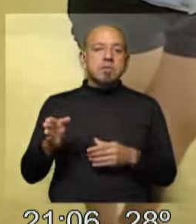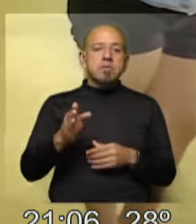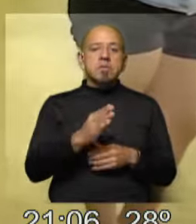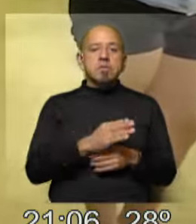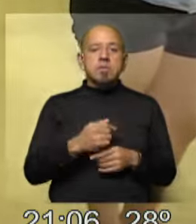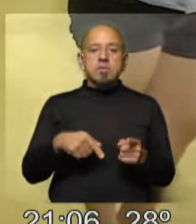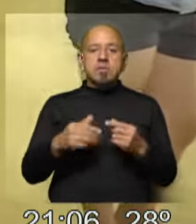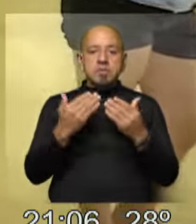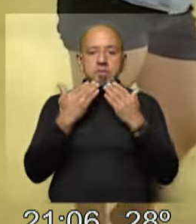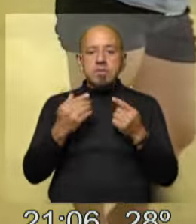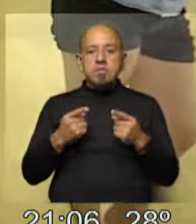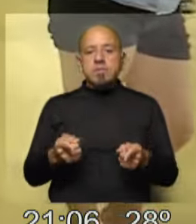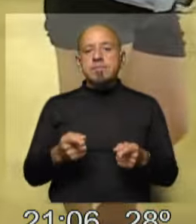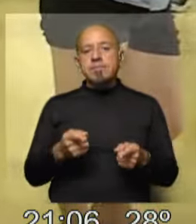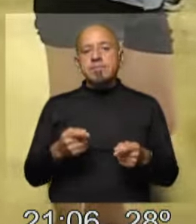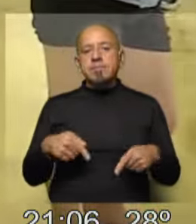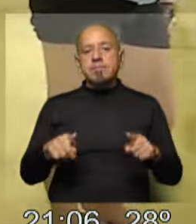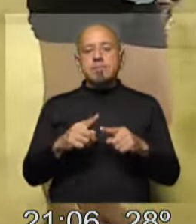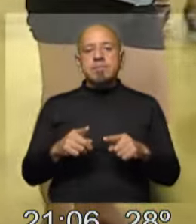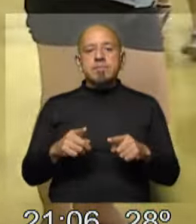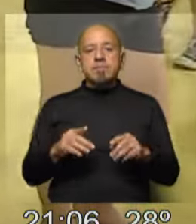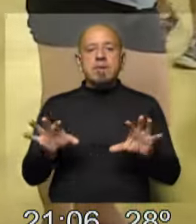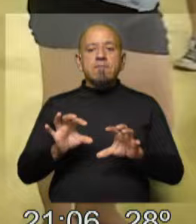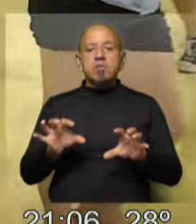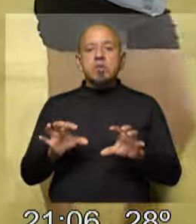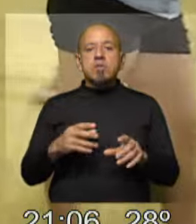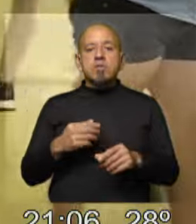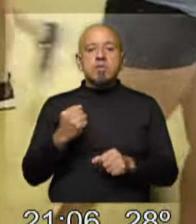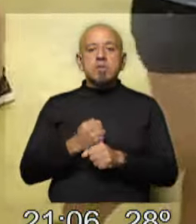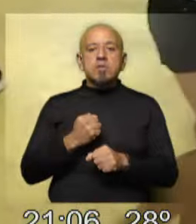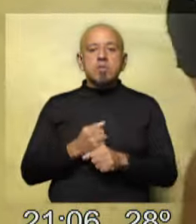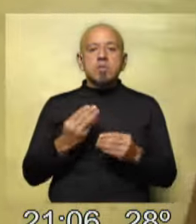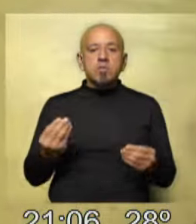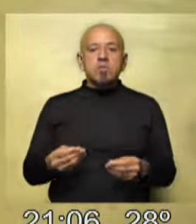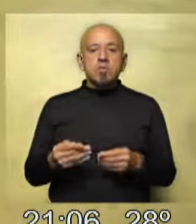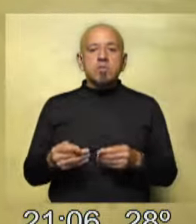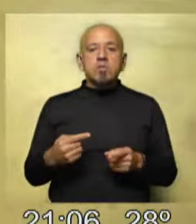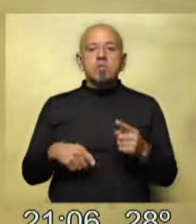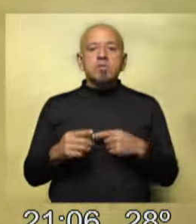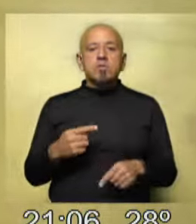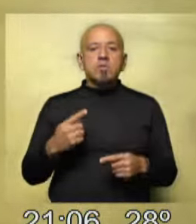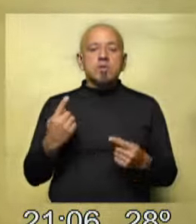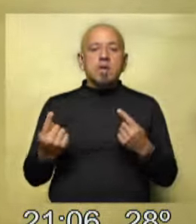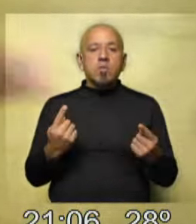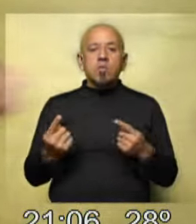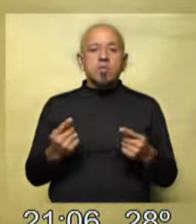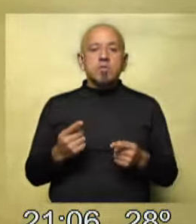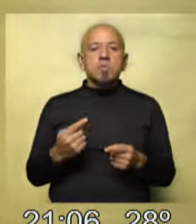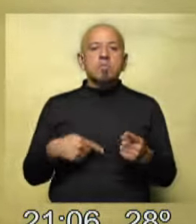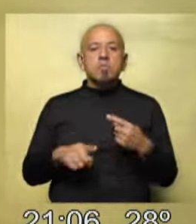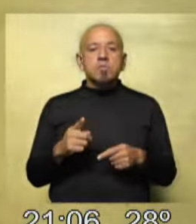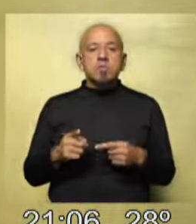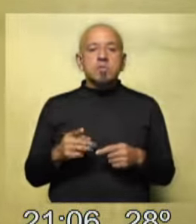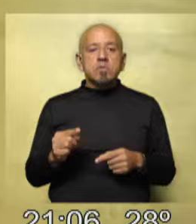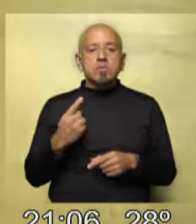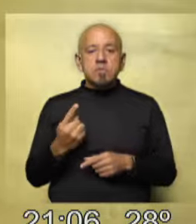primero agradecerle a Javier que es uno de los empleados de aquí que nos estuvo contando un poco cómo funciona y nos habló de cada uno de los espacios pero así de